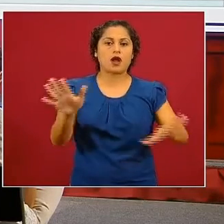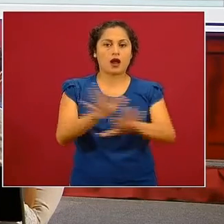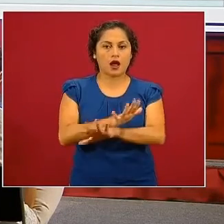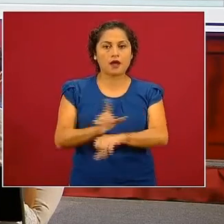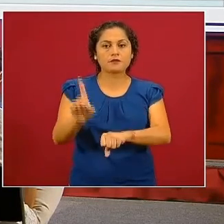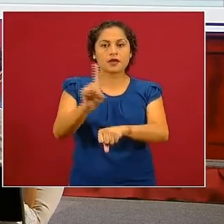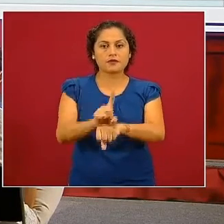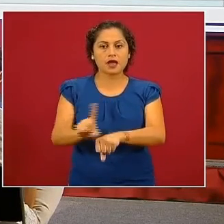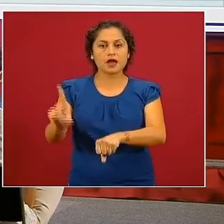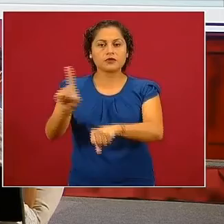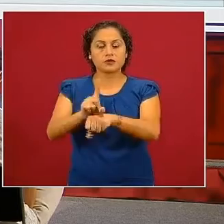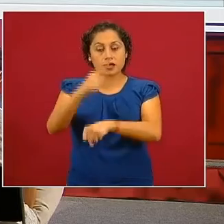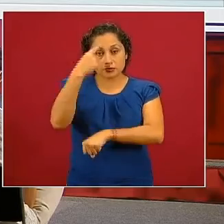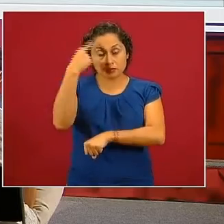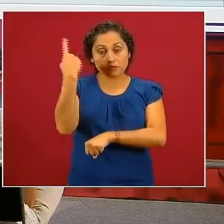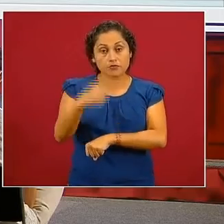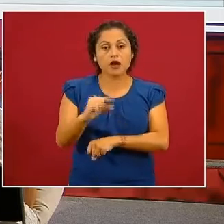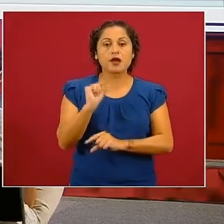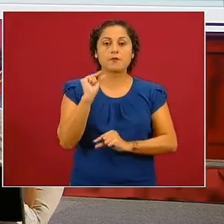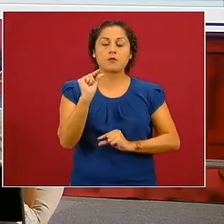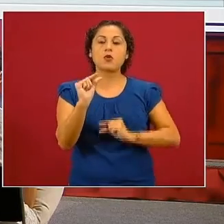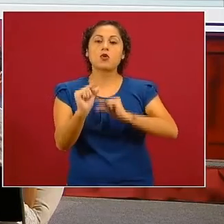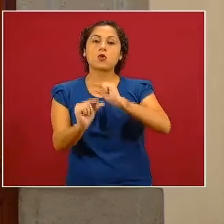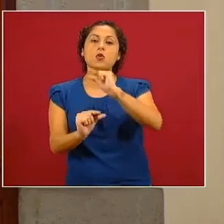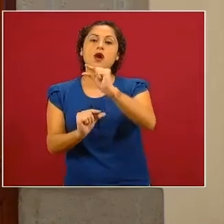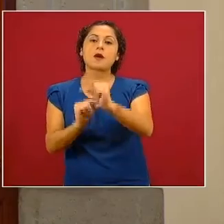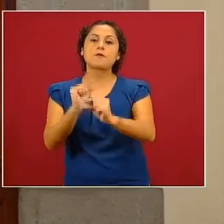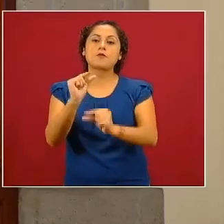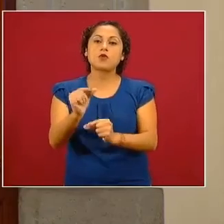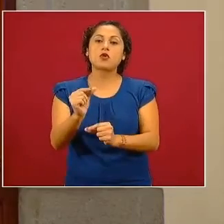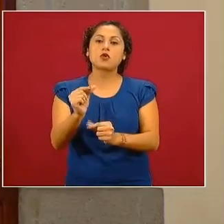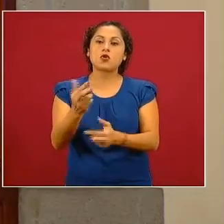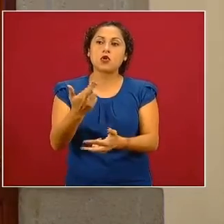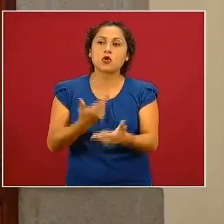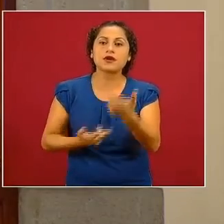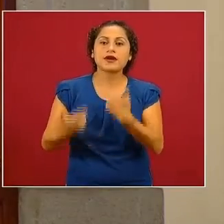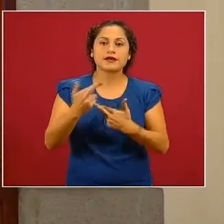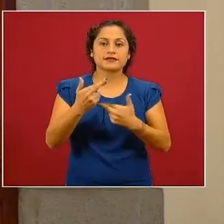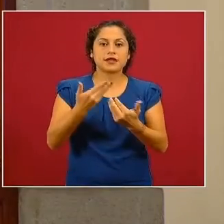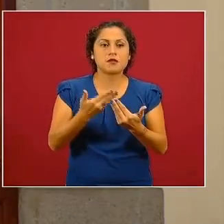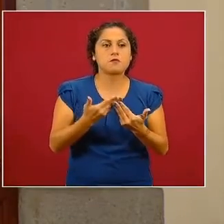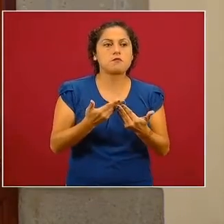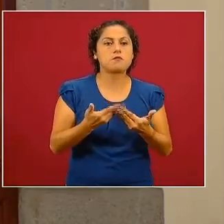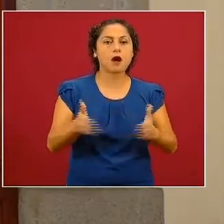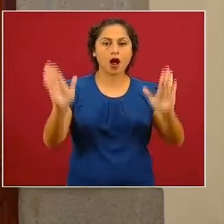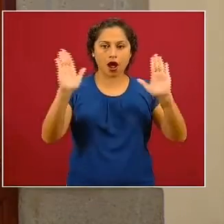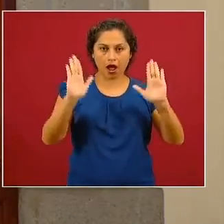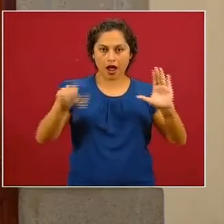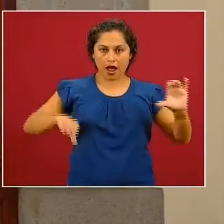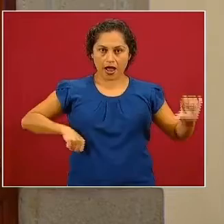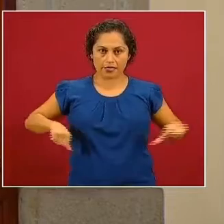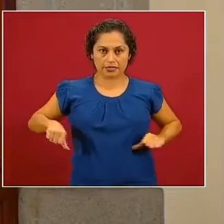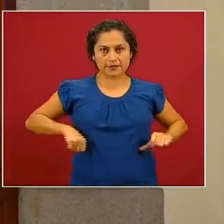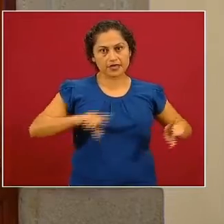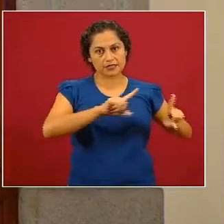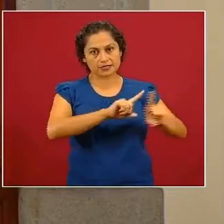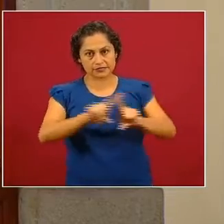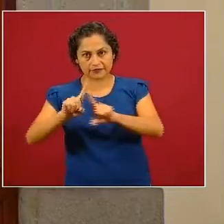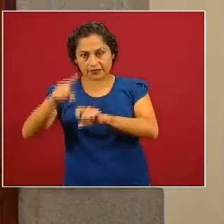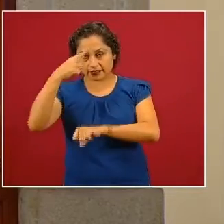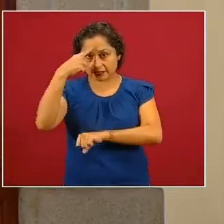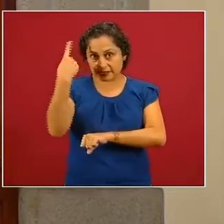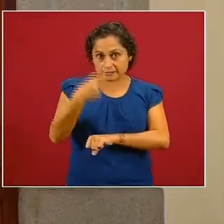para, de manera paulatina y ordenada, poder regresar nuevamente a la reactivación de la economía en la